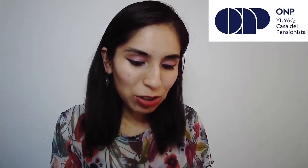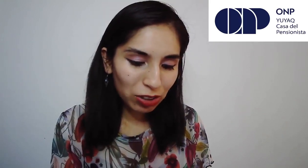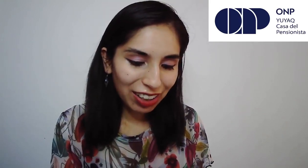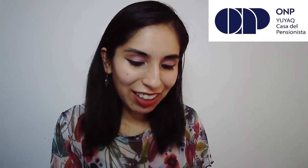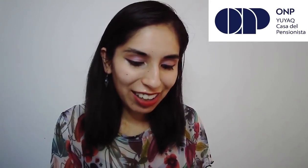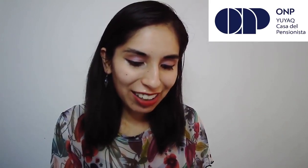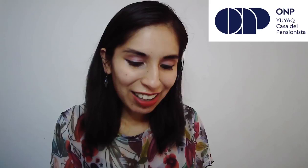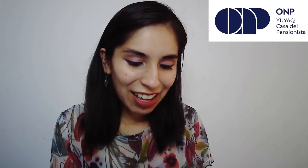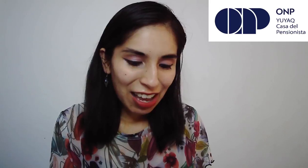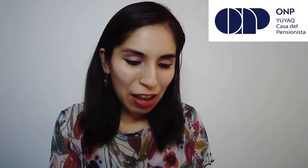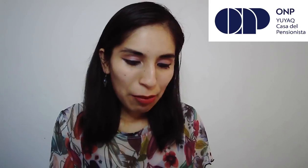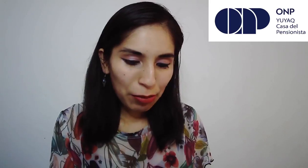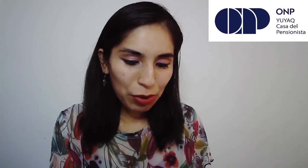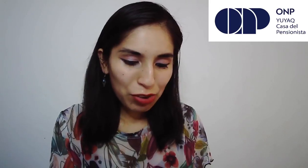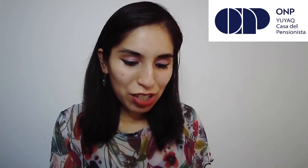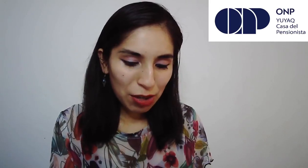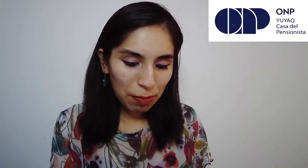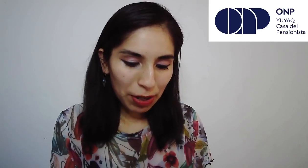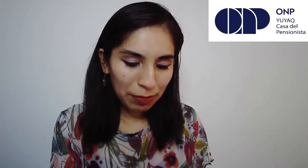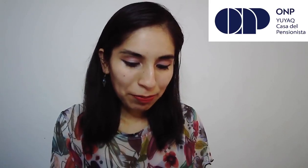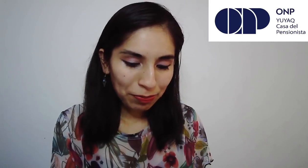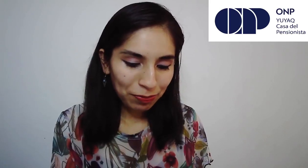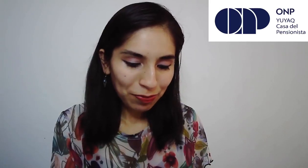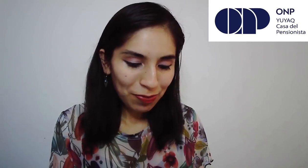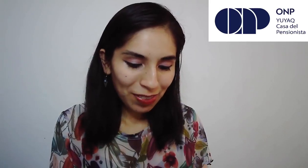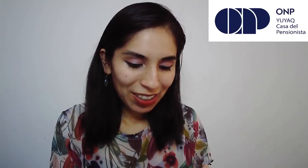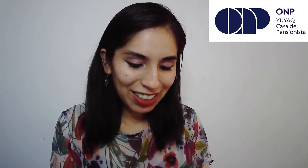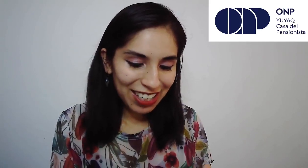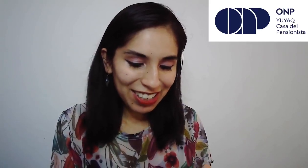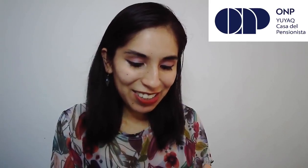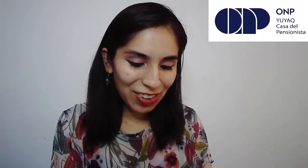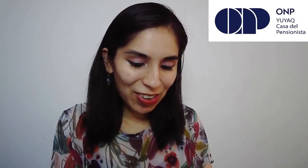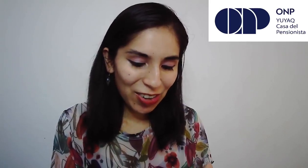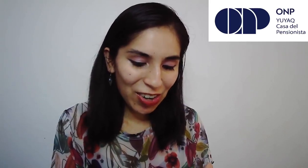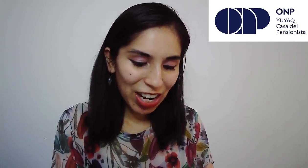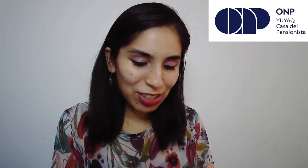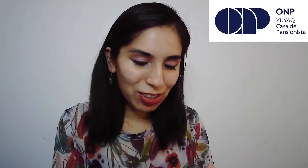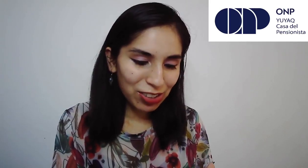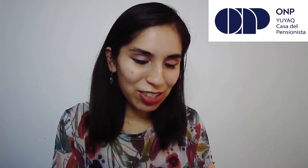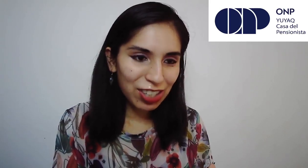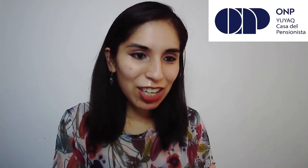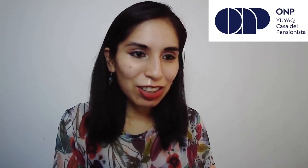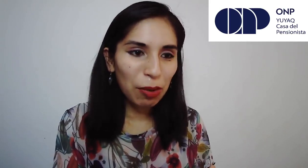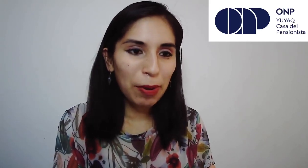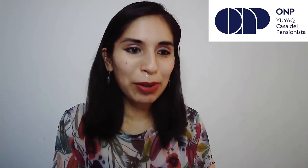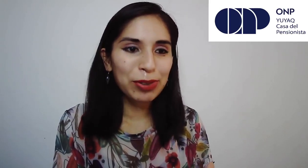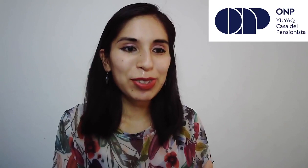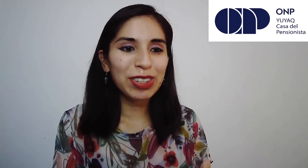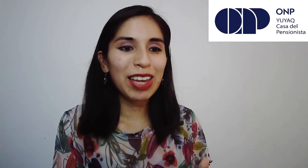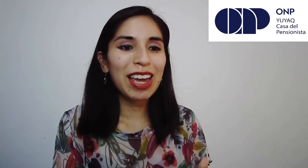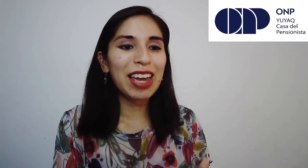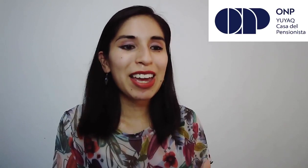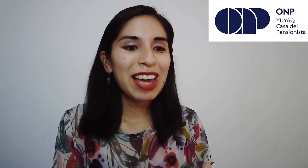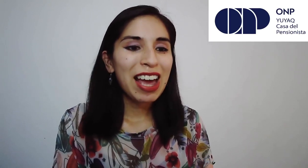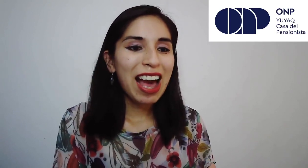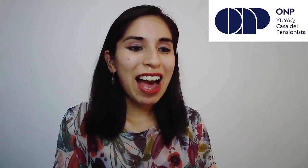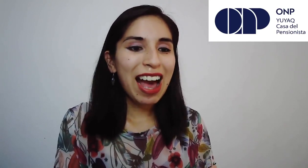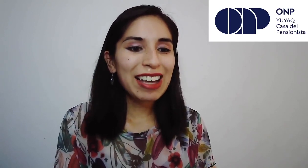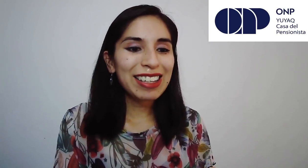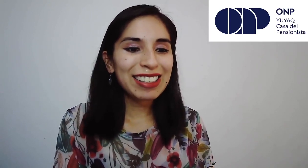en nuestro taller a un simple listo corazoncito para usted